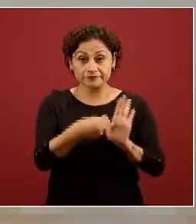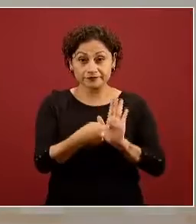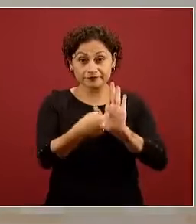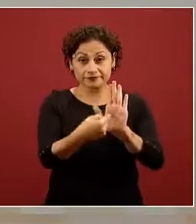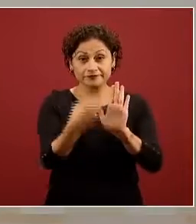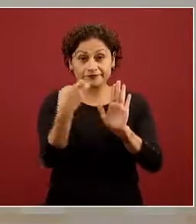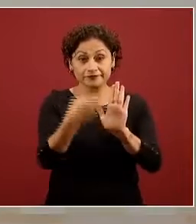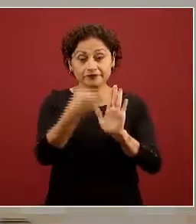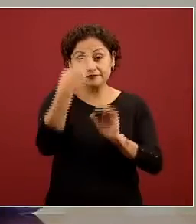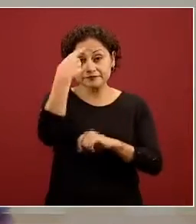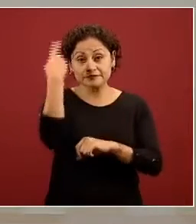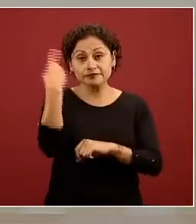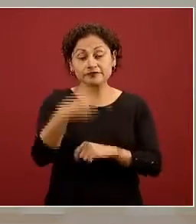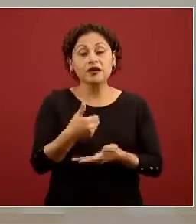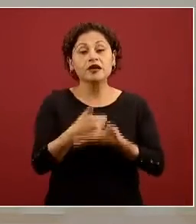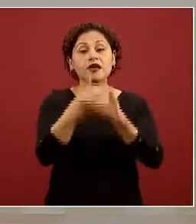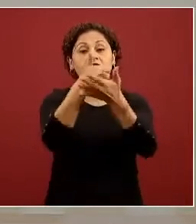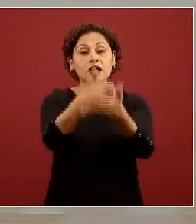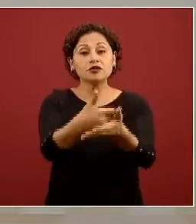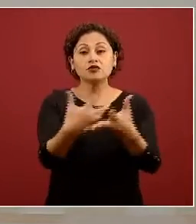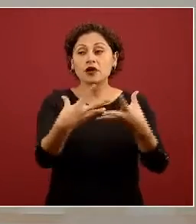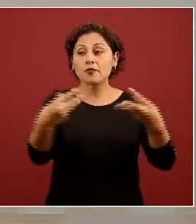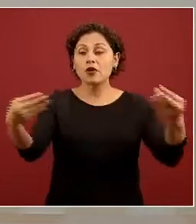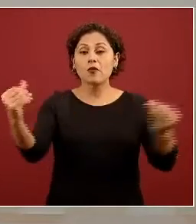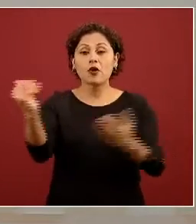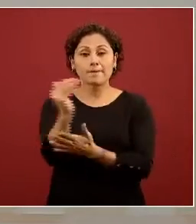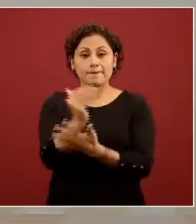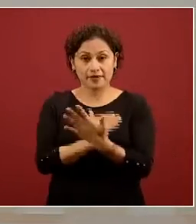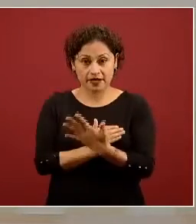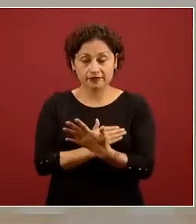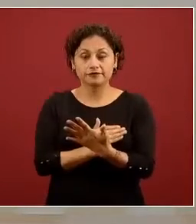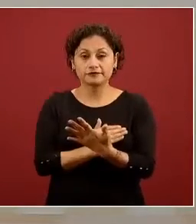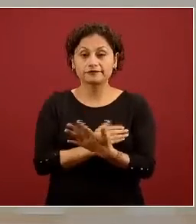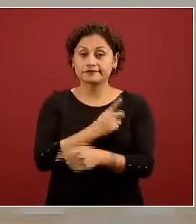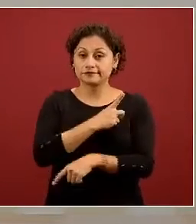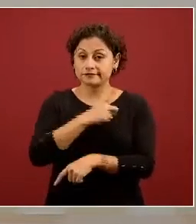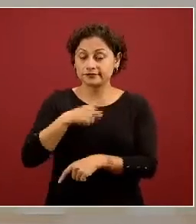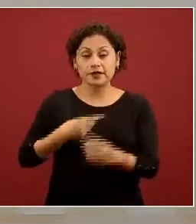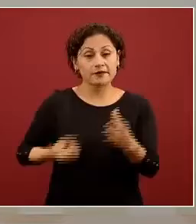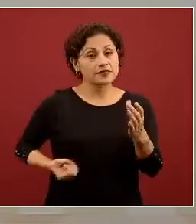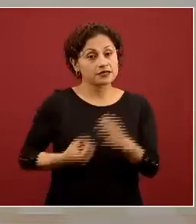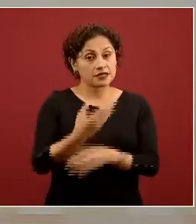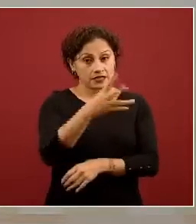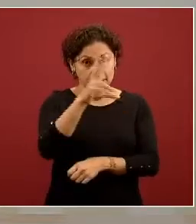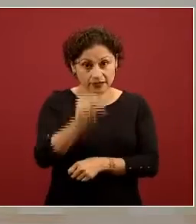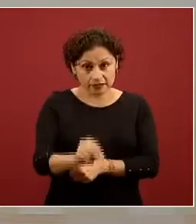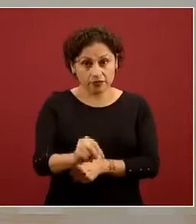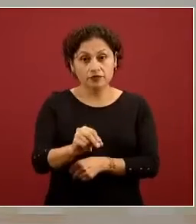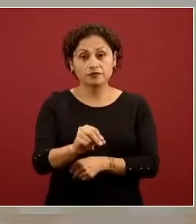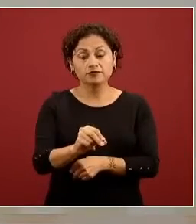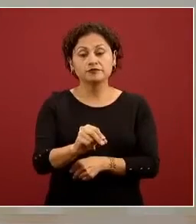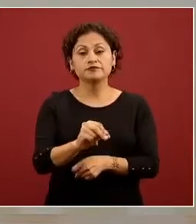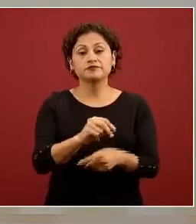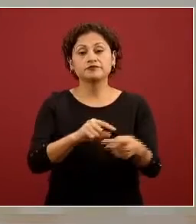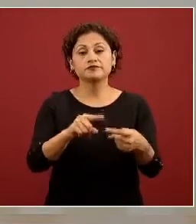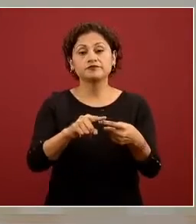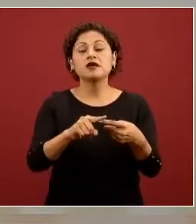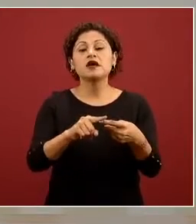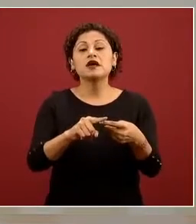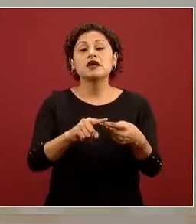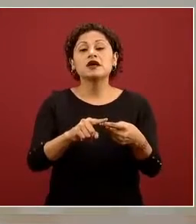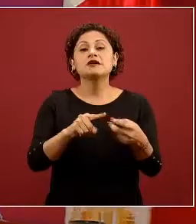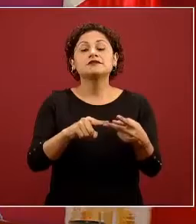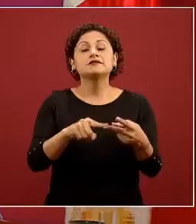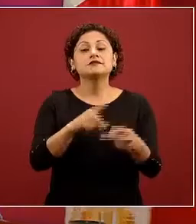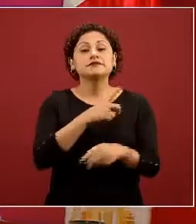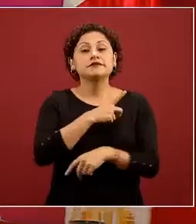no salir hacia el espacio público, y esto tiene los tres componentes que todos y todas conocen, que son la interrupción